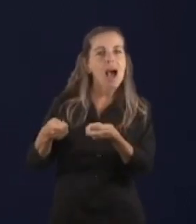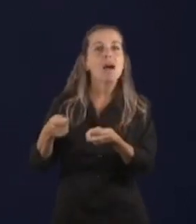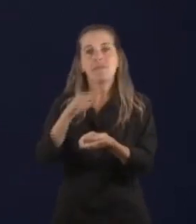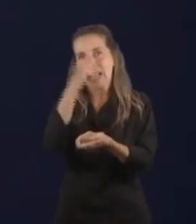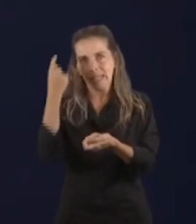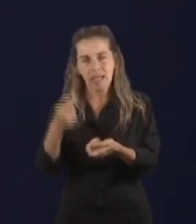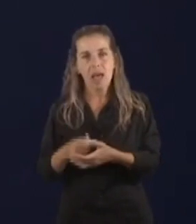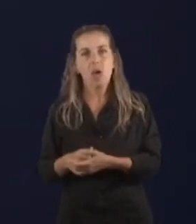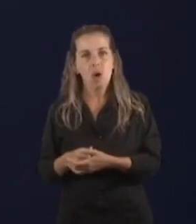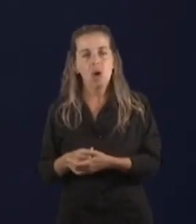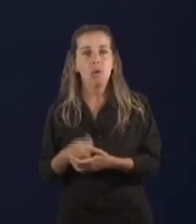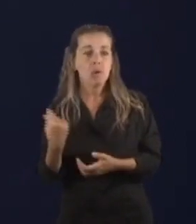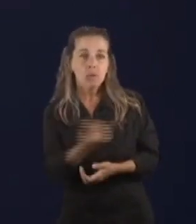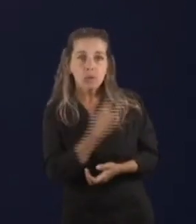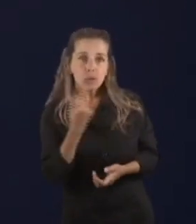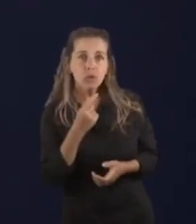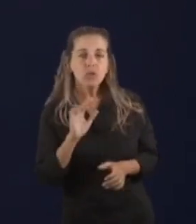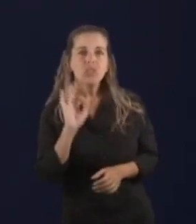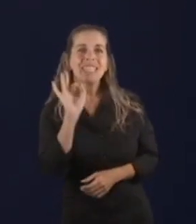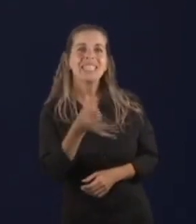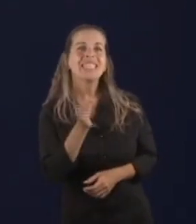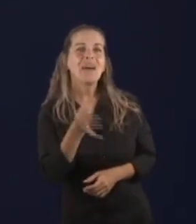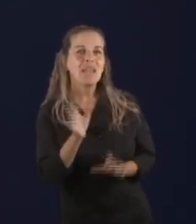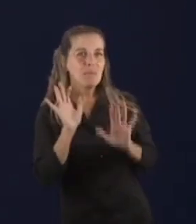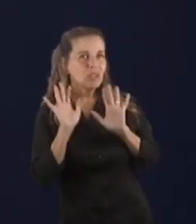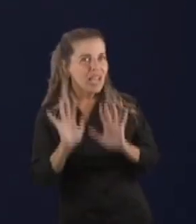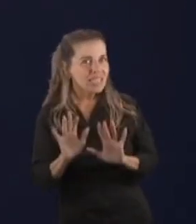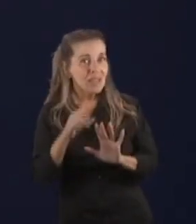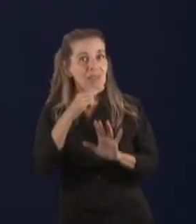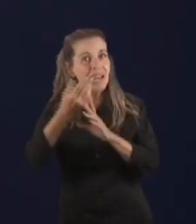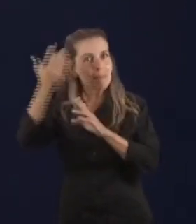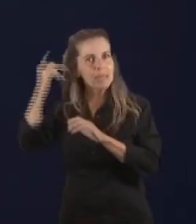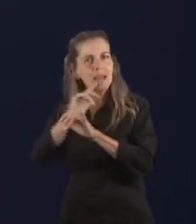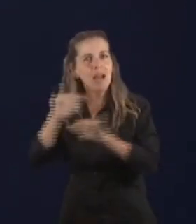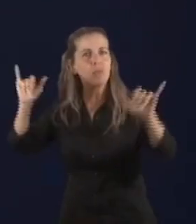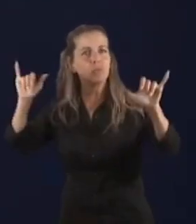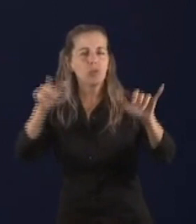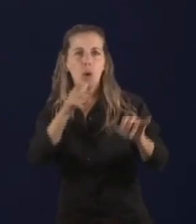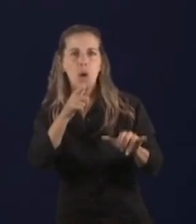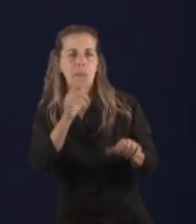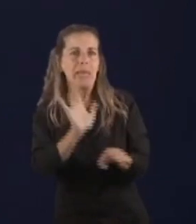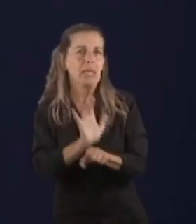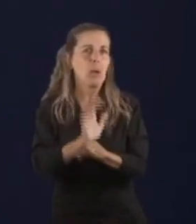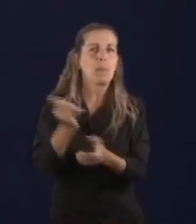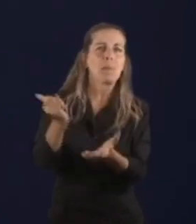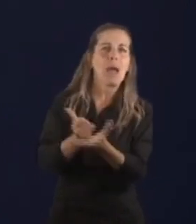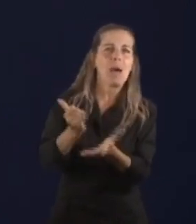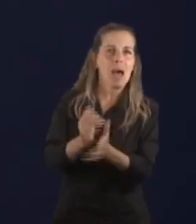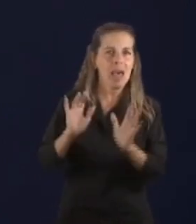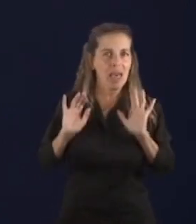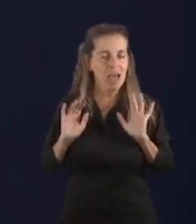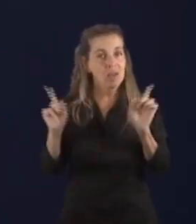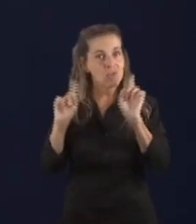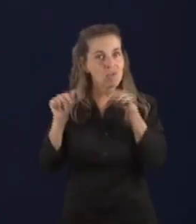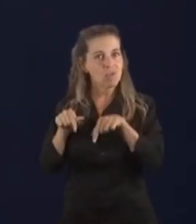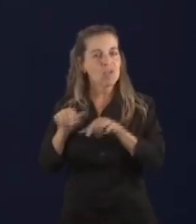eh sabemos que detrás de ese anuncio que parece hasta frívolo detrás de